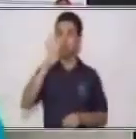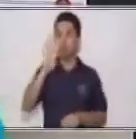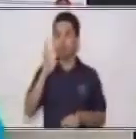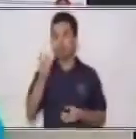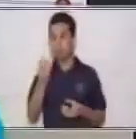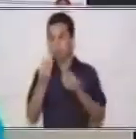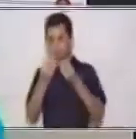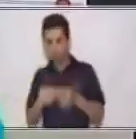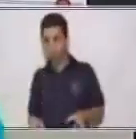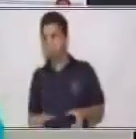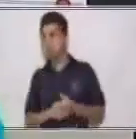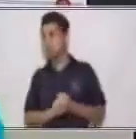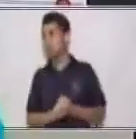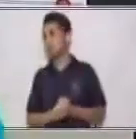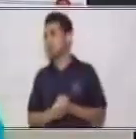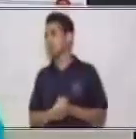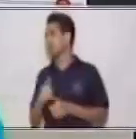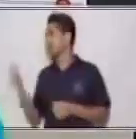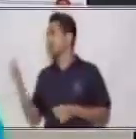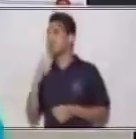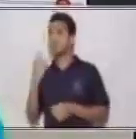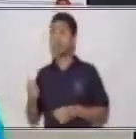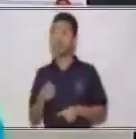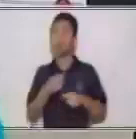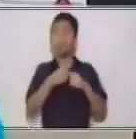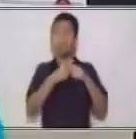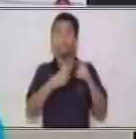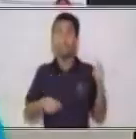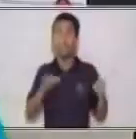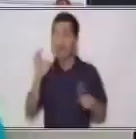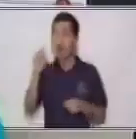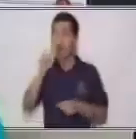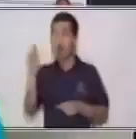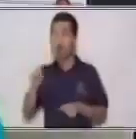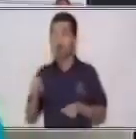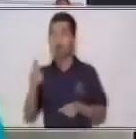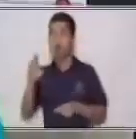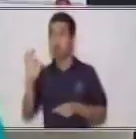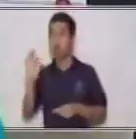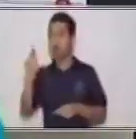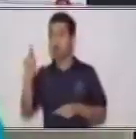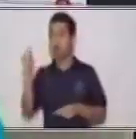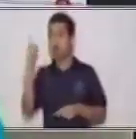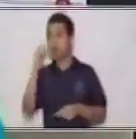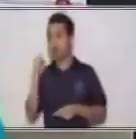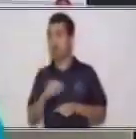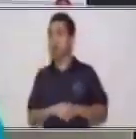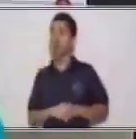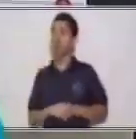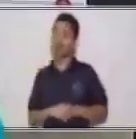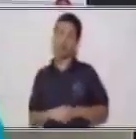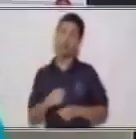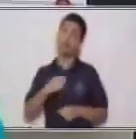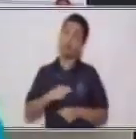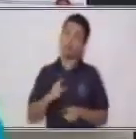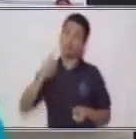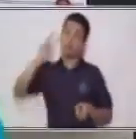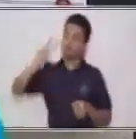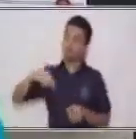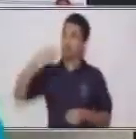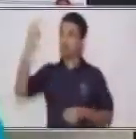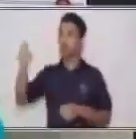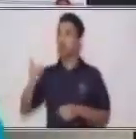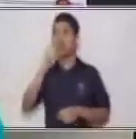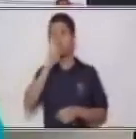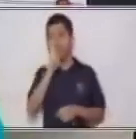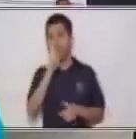Si aquí dice media onza de royal, aquí vamos a usar 1 onza de